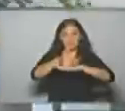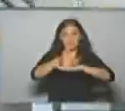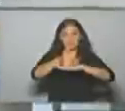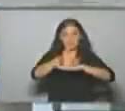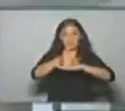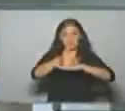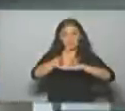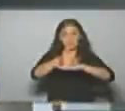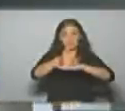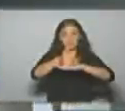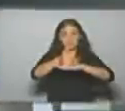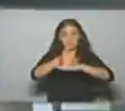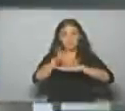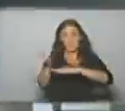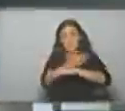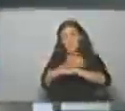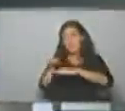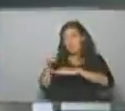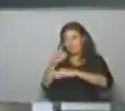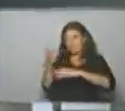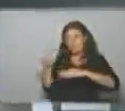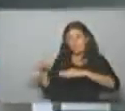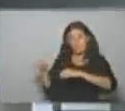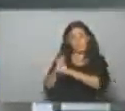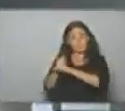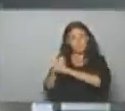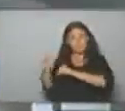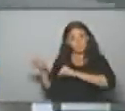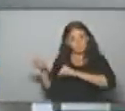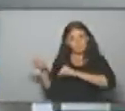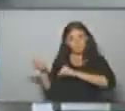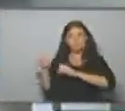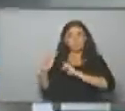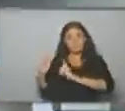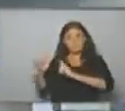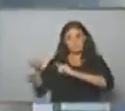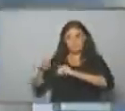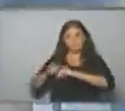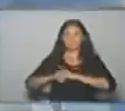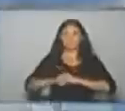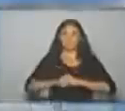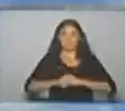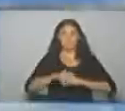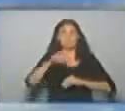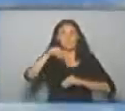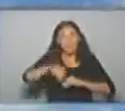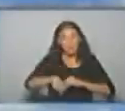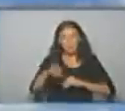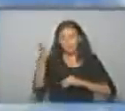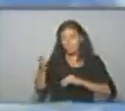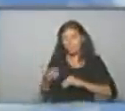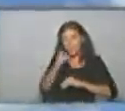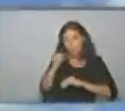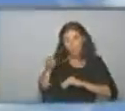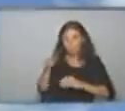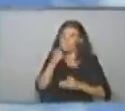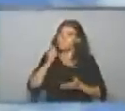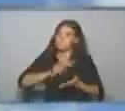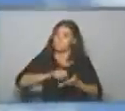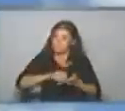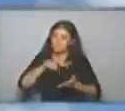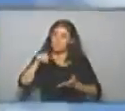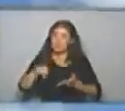claro está, al inicio justamente de su trabajo como jefe de la Iglesia Católica. Vamos a continuar trabajando en vivo. Visión 7 va a